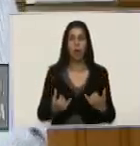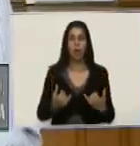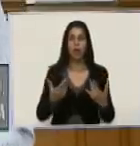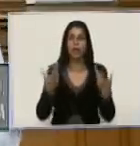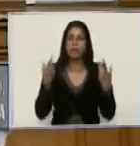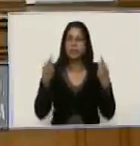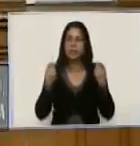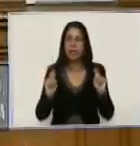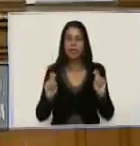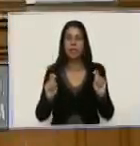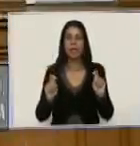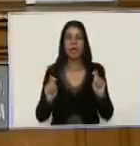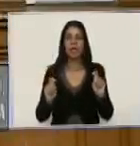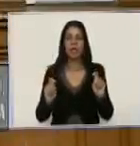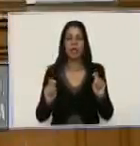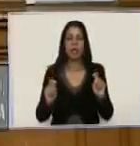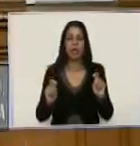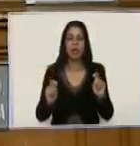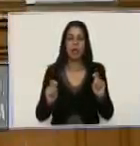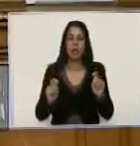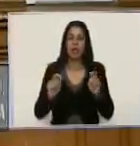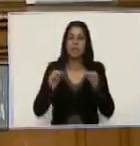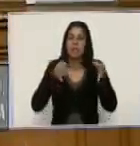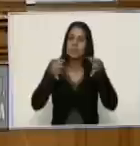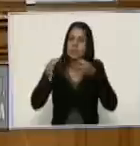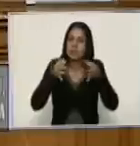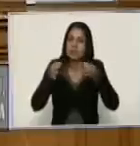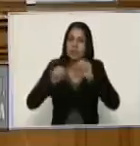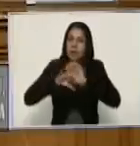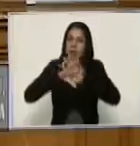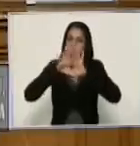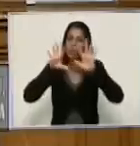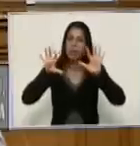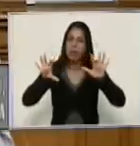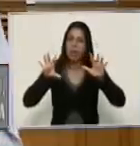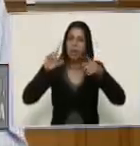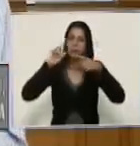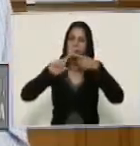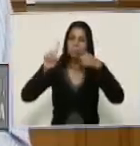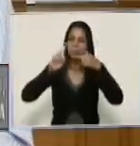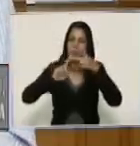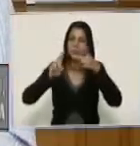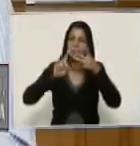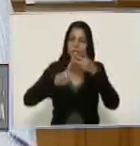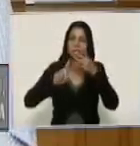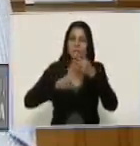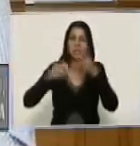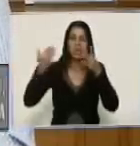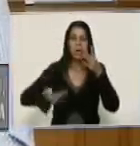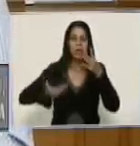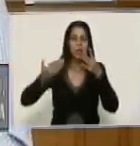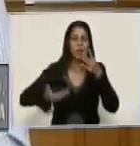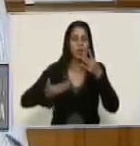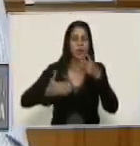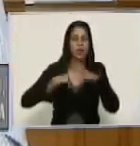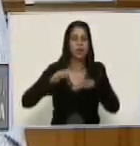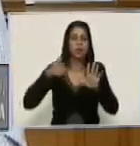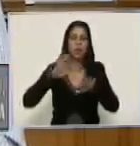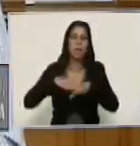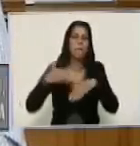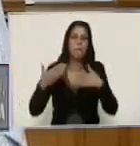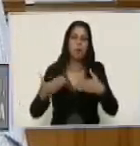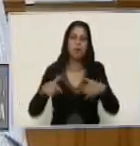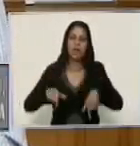ubicar algunos elementos esenciales sobre la naturaleza del